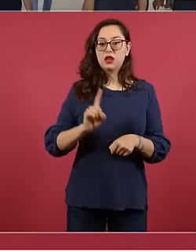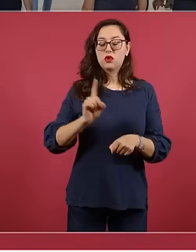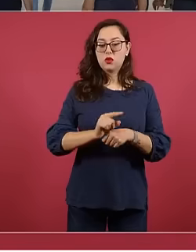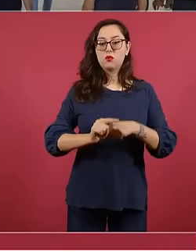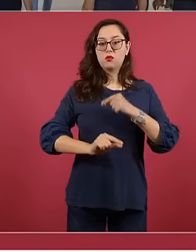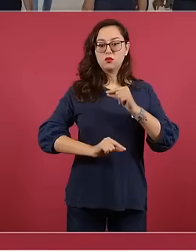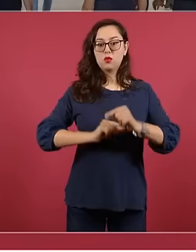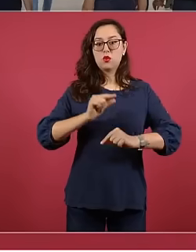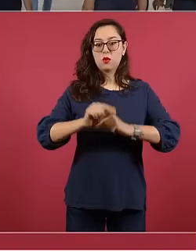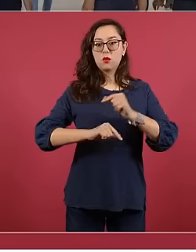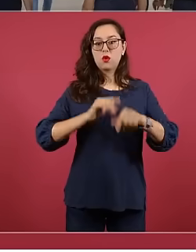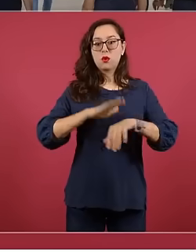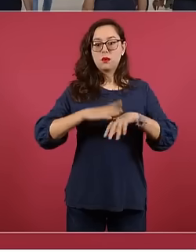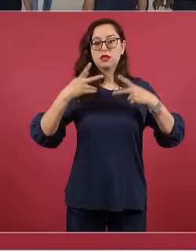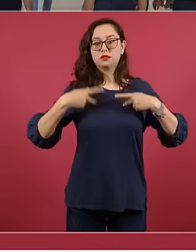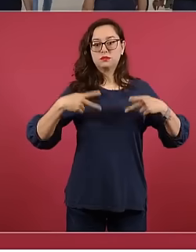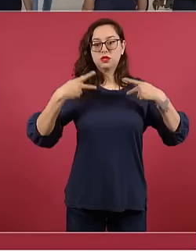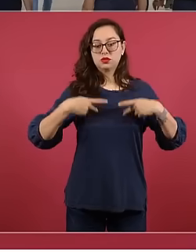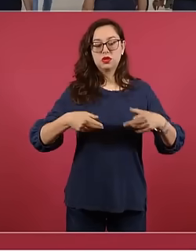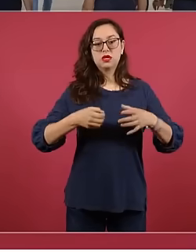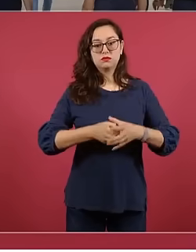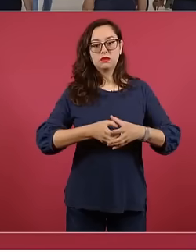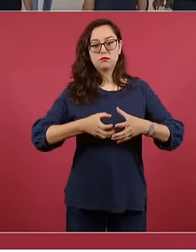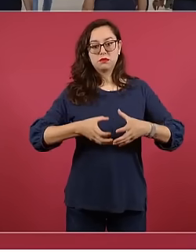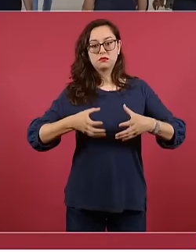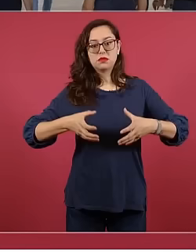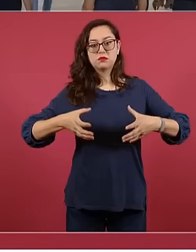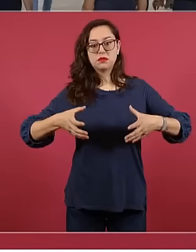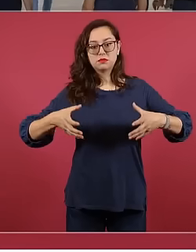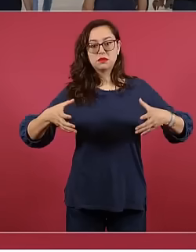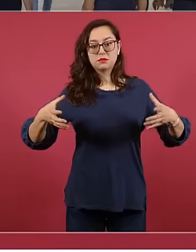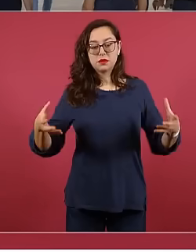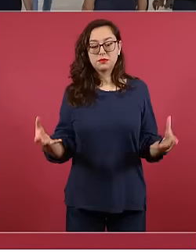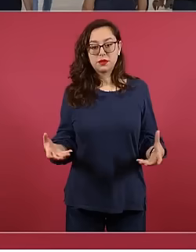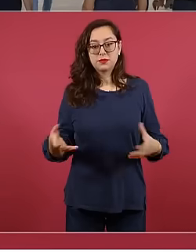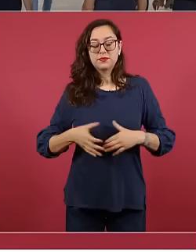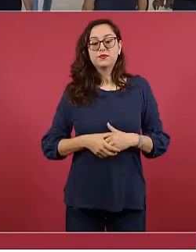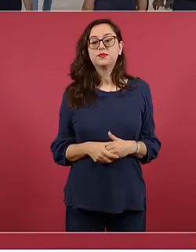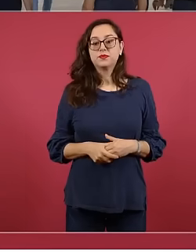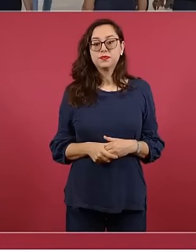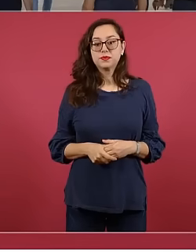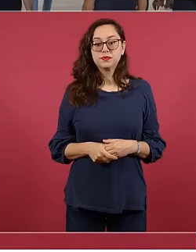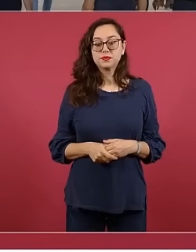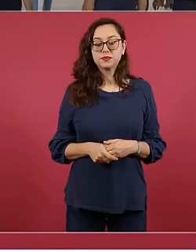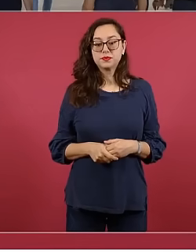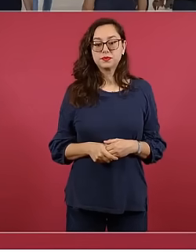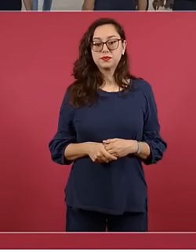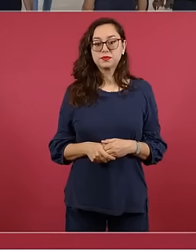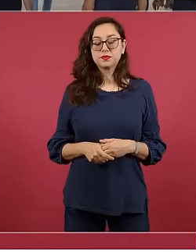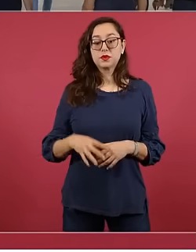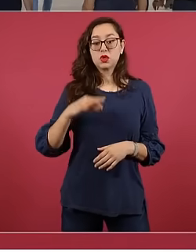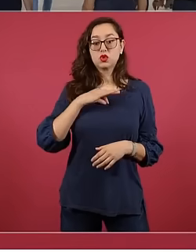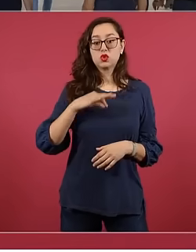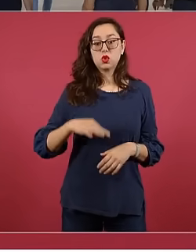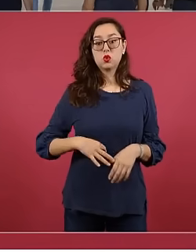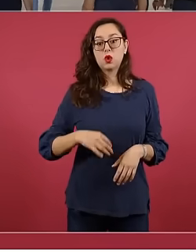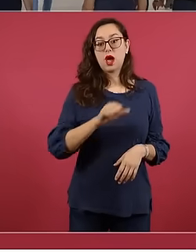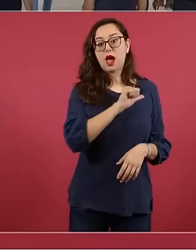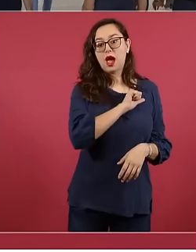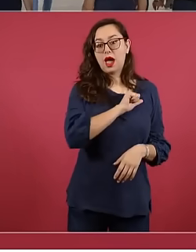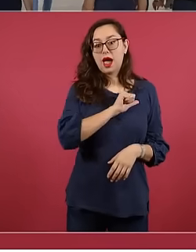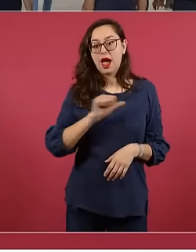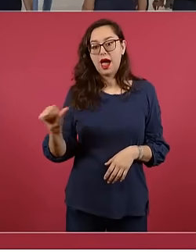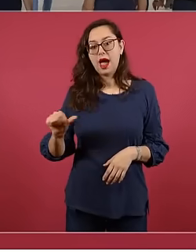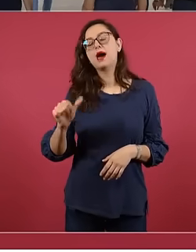gradualmente el número de pasajeros que llegan hasta Santa Fe desde Toluca, fundamentalmente, que es